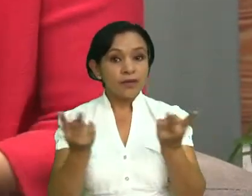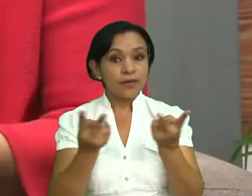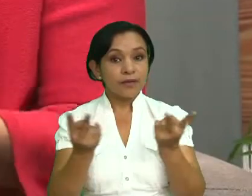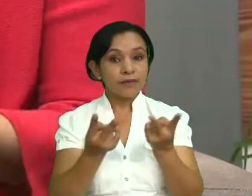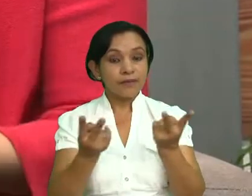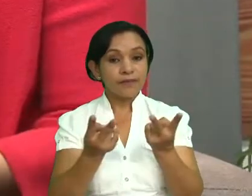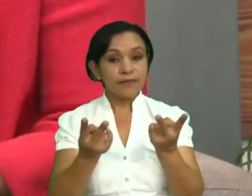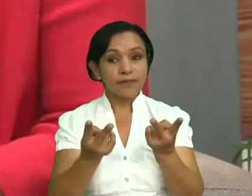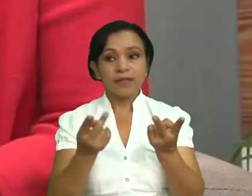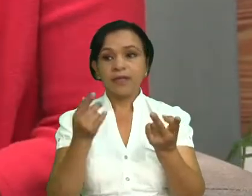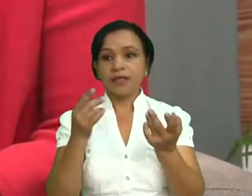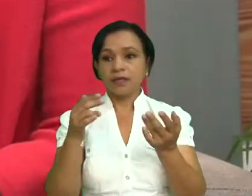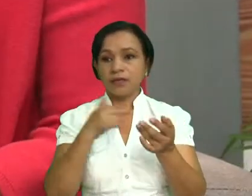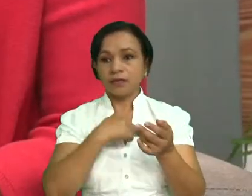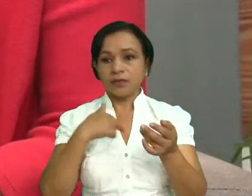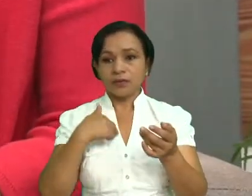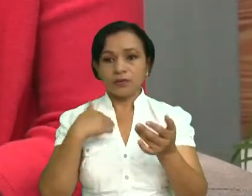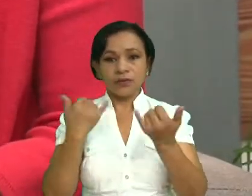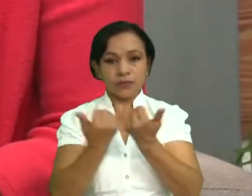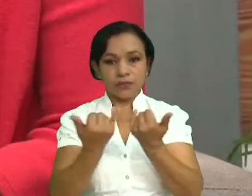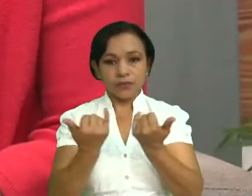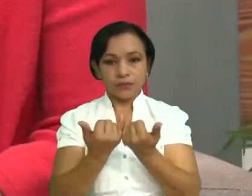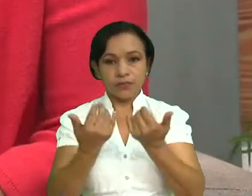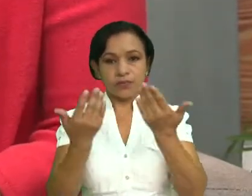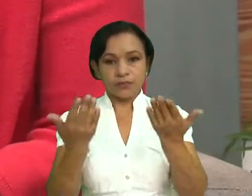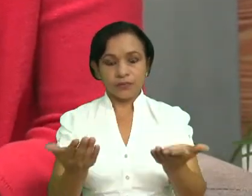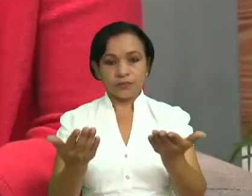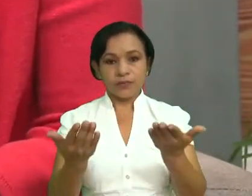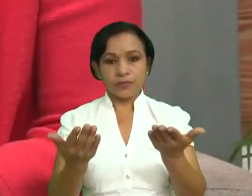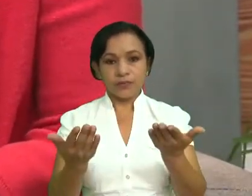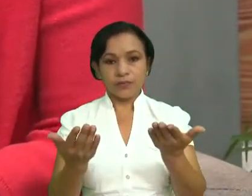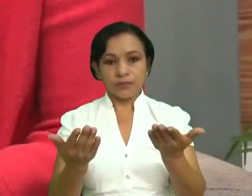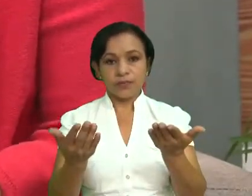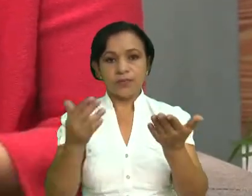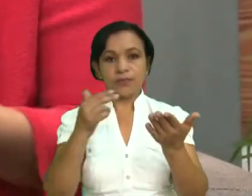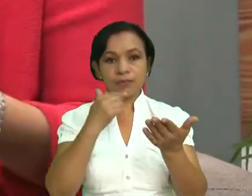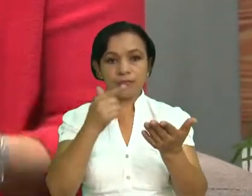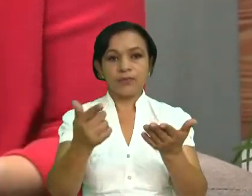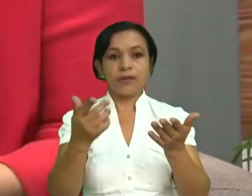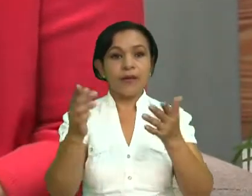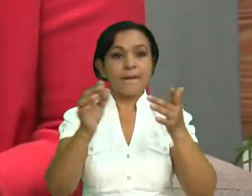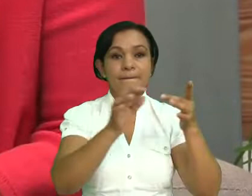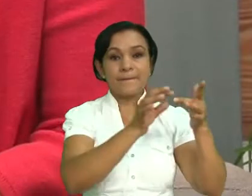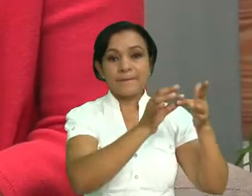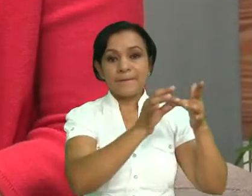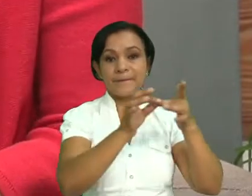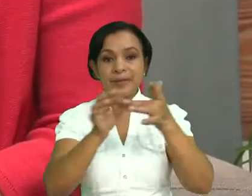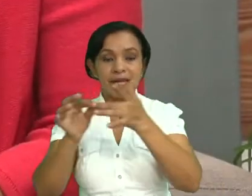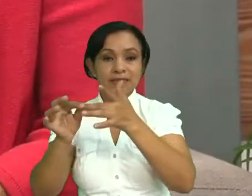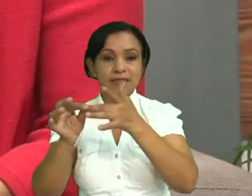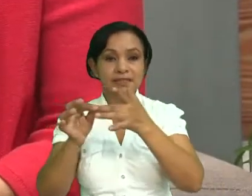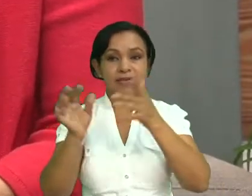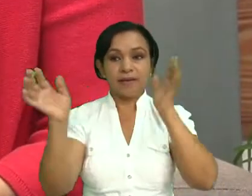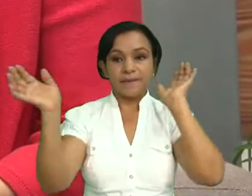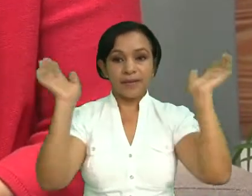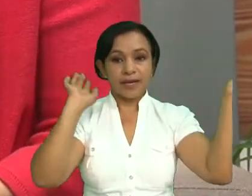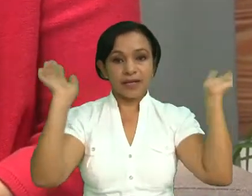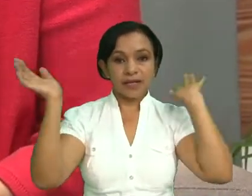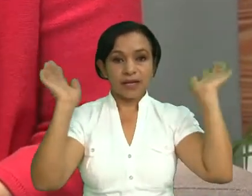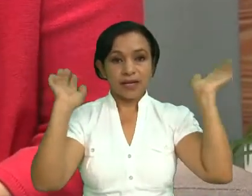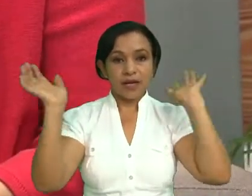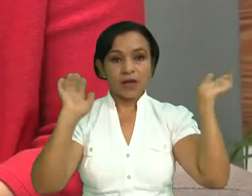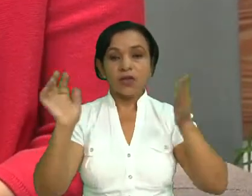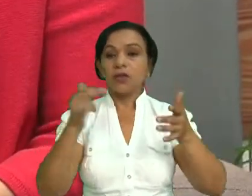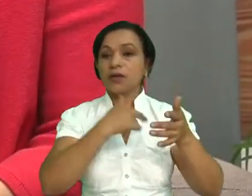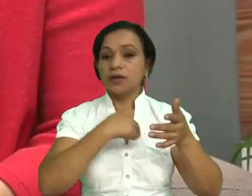de la dinamización de la economía de los mercados. Por eso tiene que haber una atención especial para los mercados. Nosotros tenemos